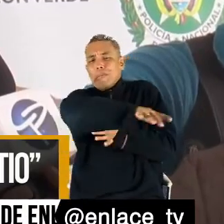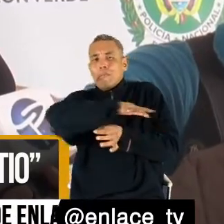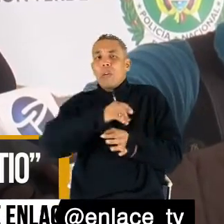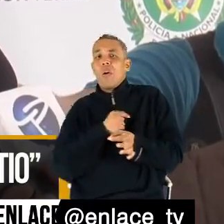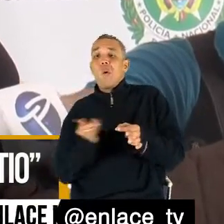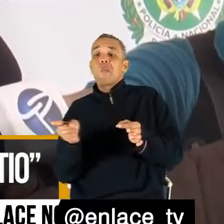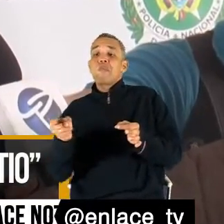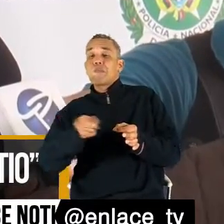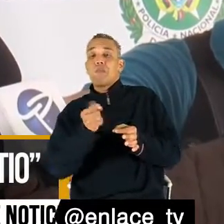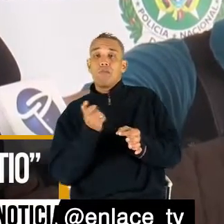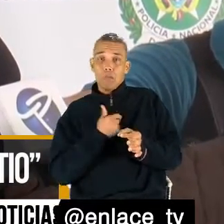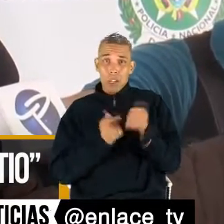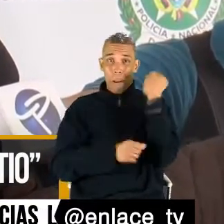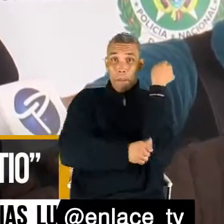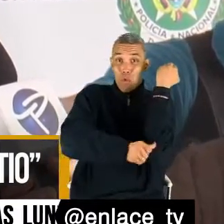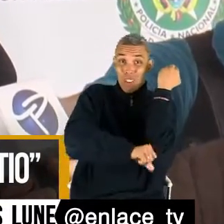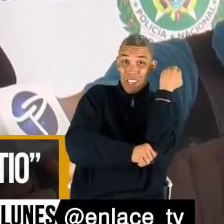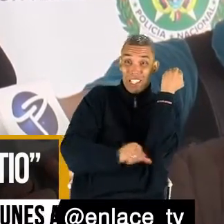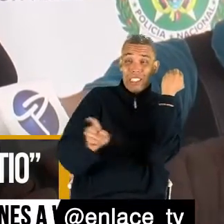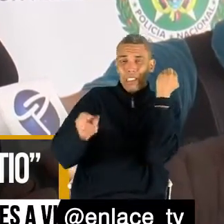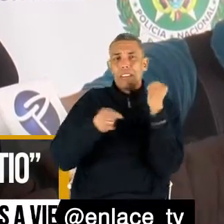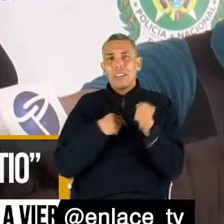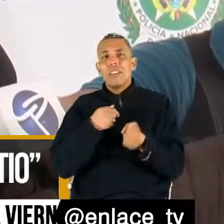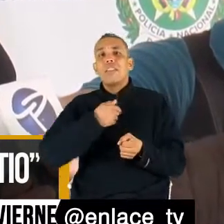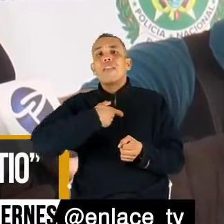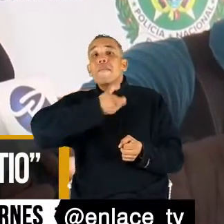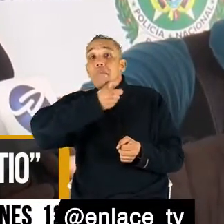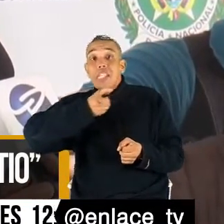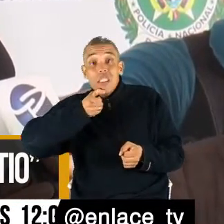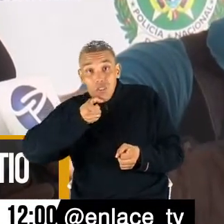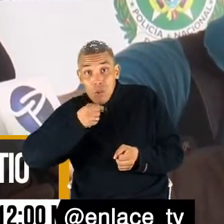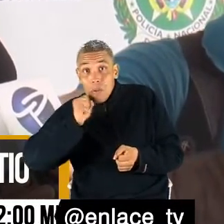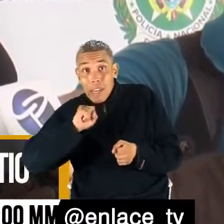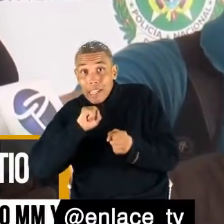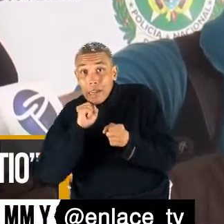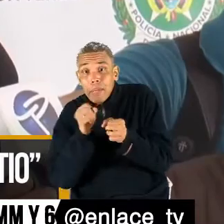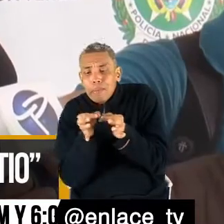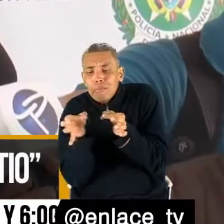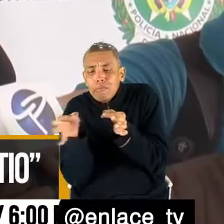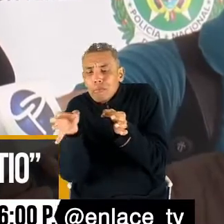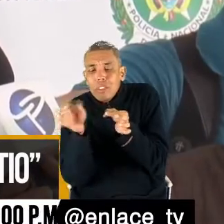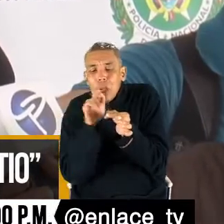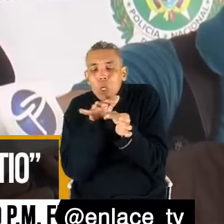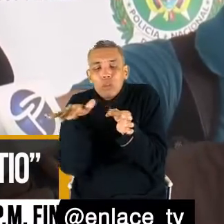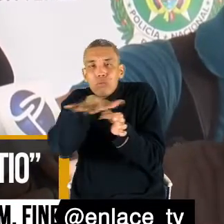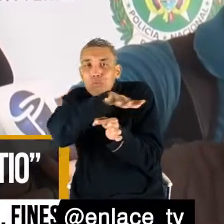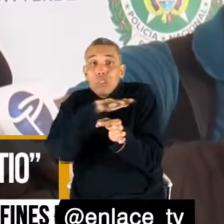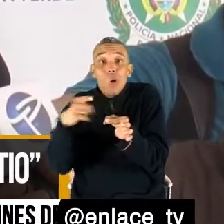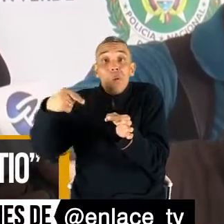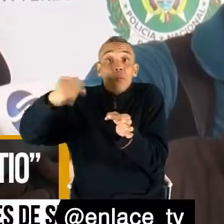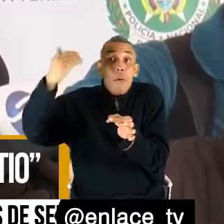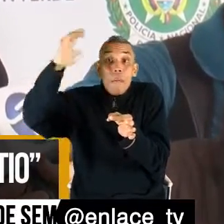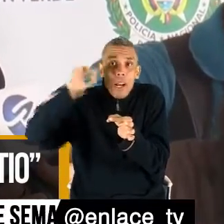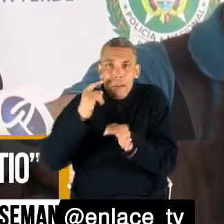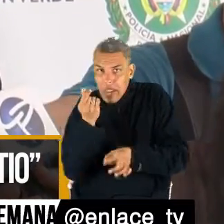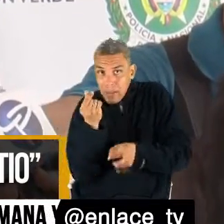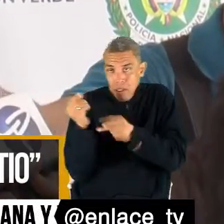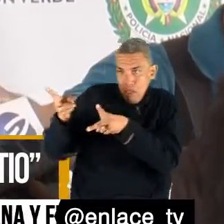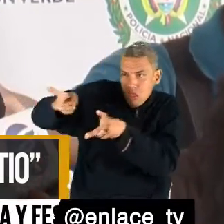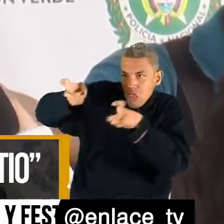de Puerto Boyacá, Puerto Berrío y Barranca Bermeja, que eran los sitios donde se realizaban estos